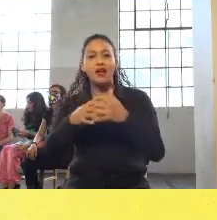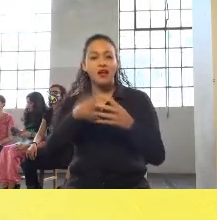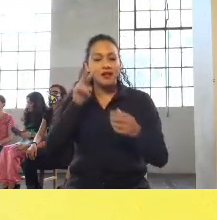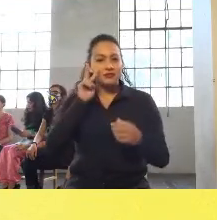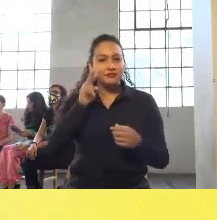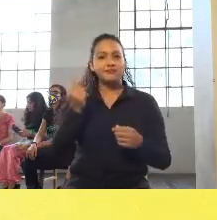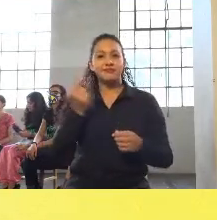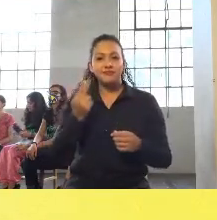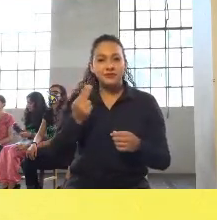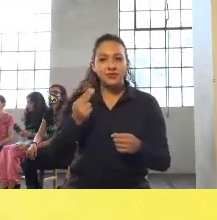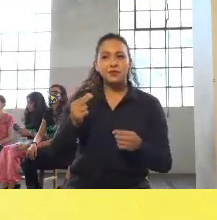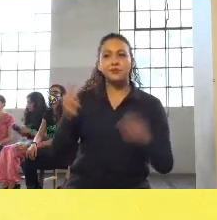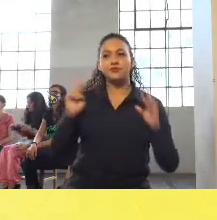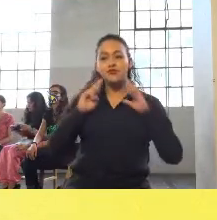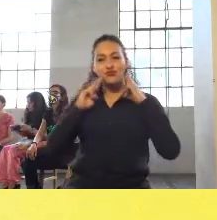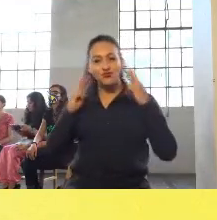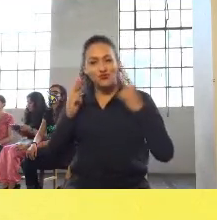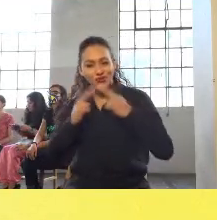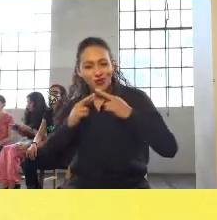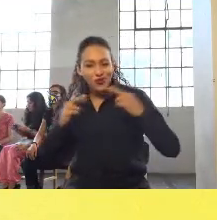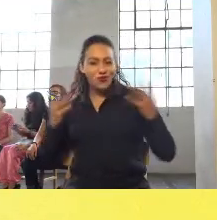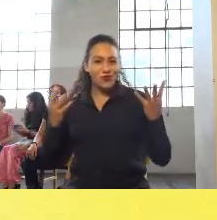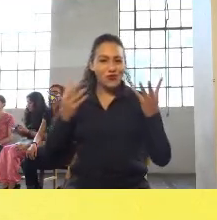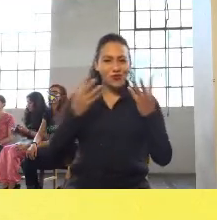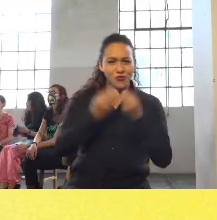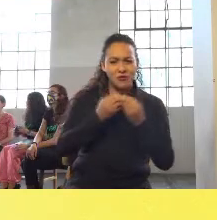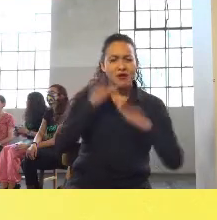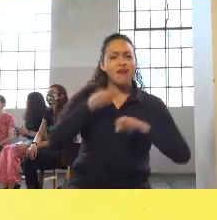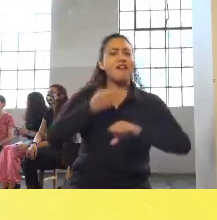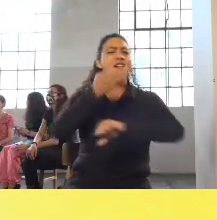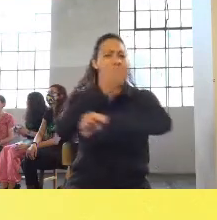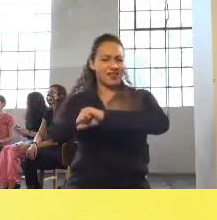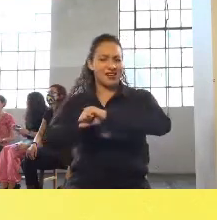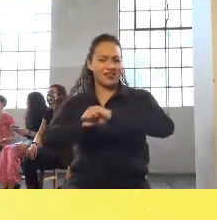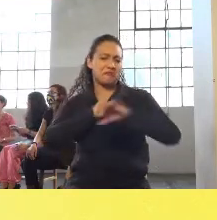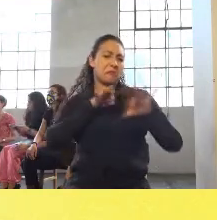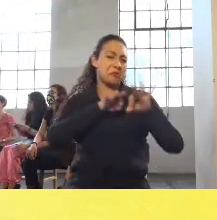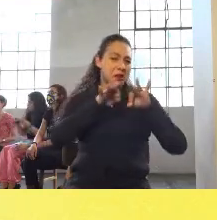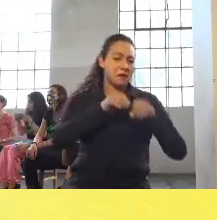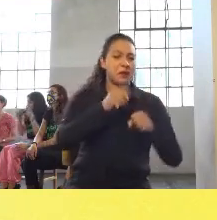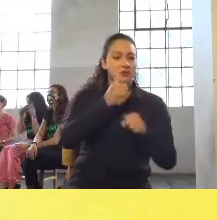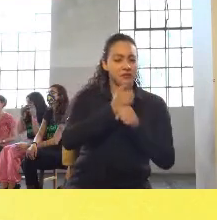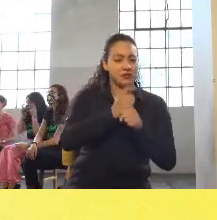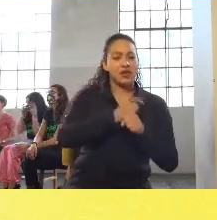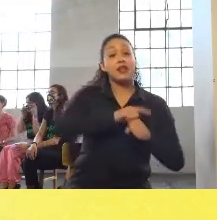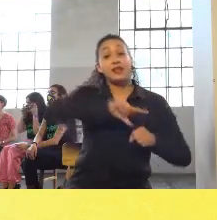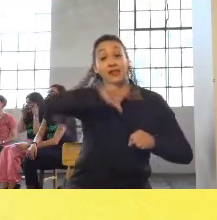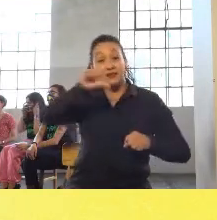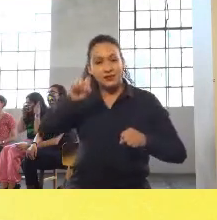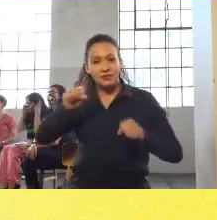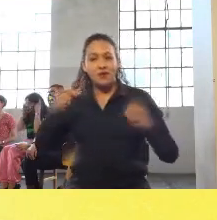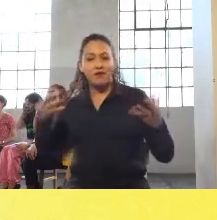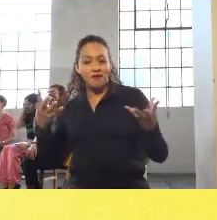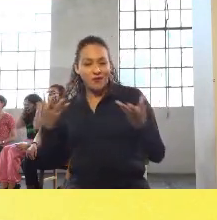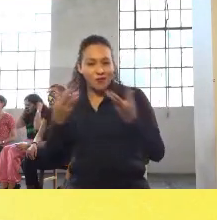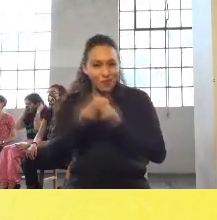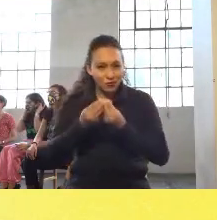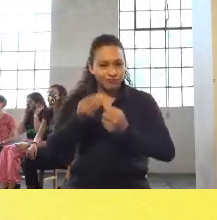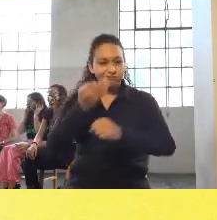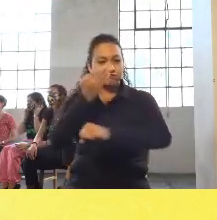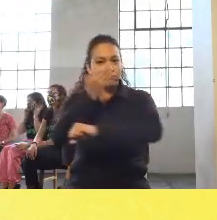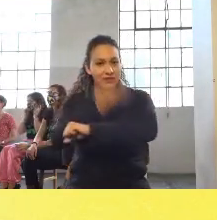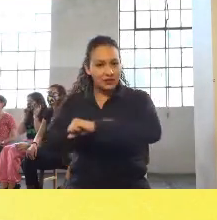a reunirnos en nuestras tardes después de nuestros trabajos, de nuestros proyectos, simplemente